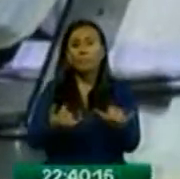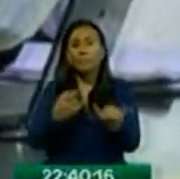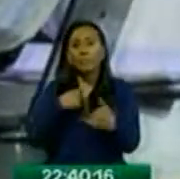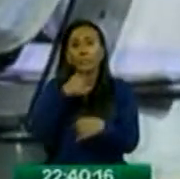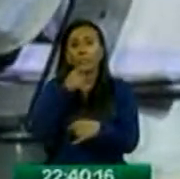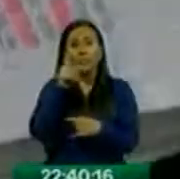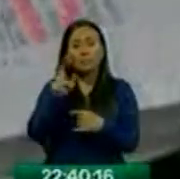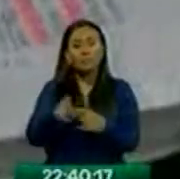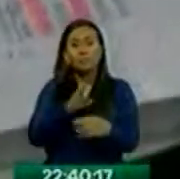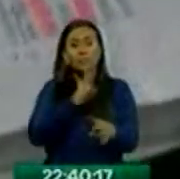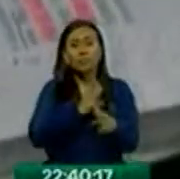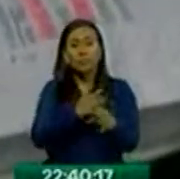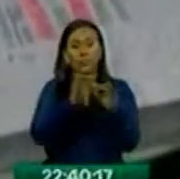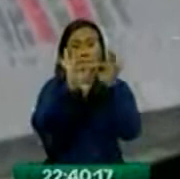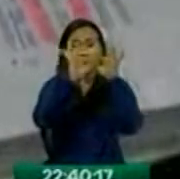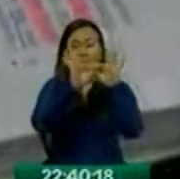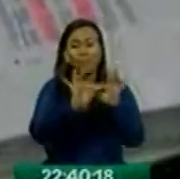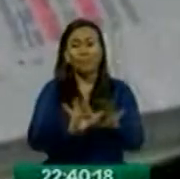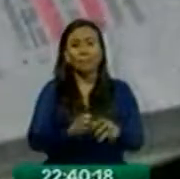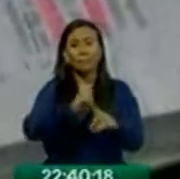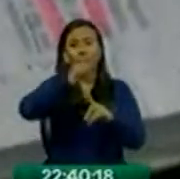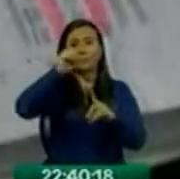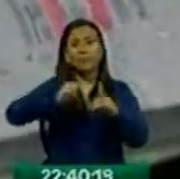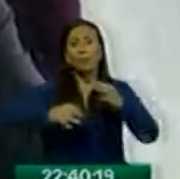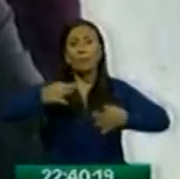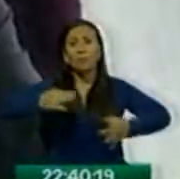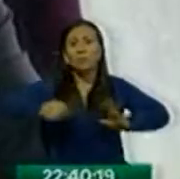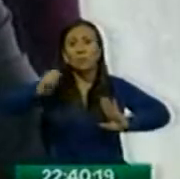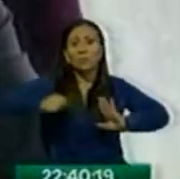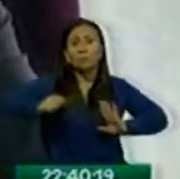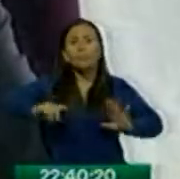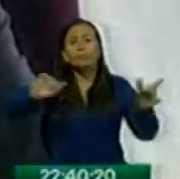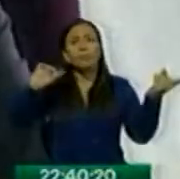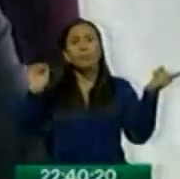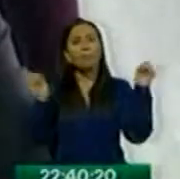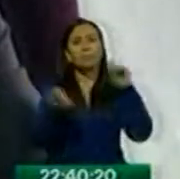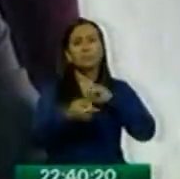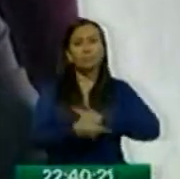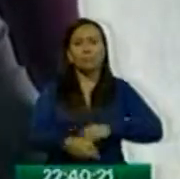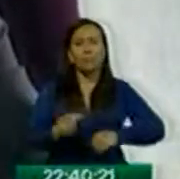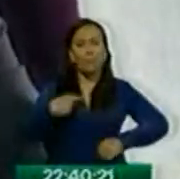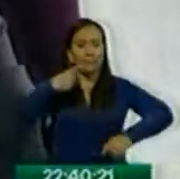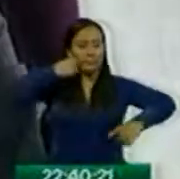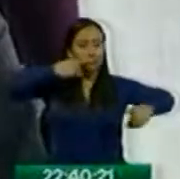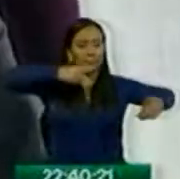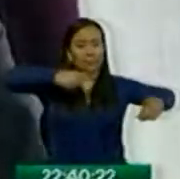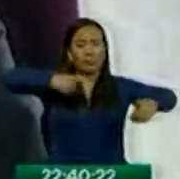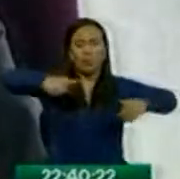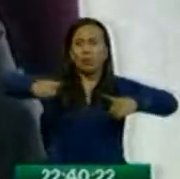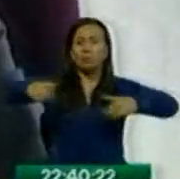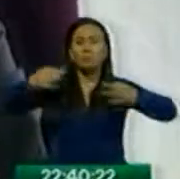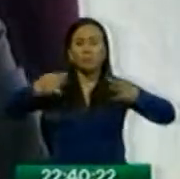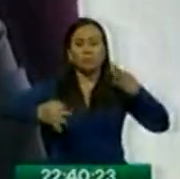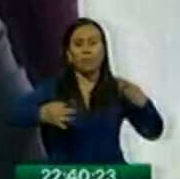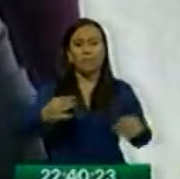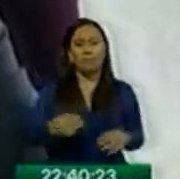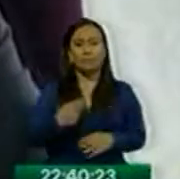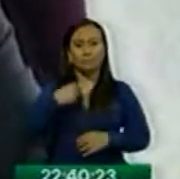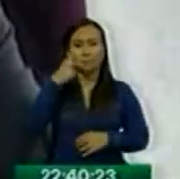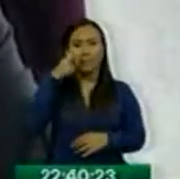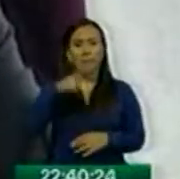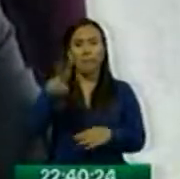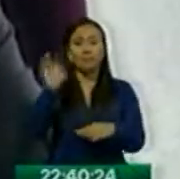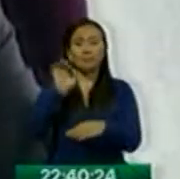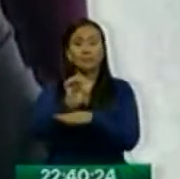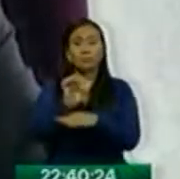es descabellado hablar de reformar por completo el sistema de justicia. Seguimos viviendo una justicia cotizada. En el Ecuador